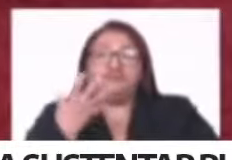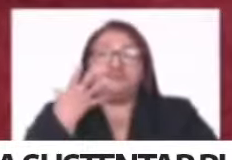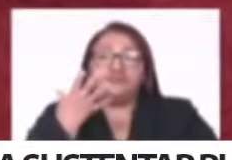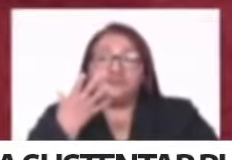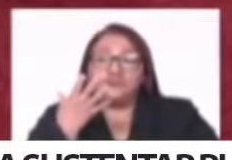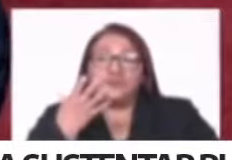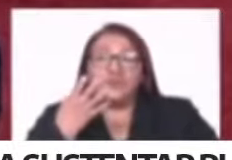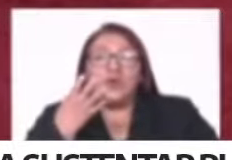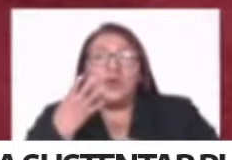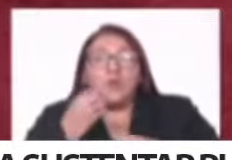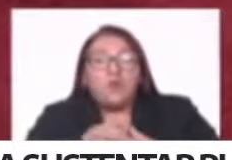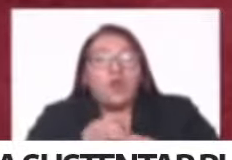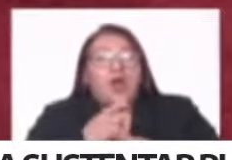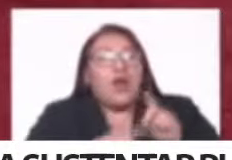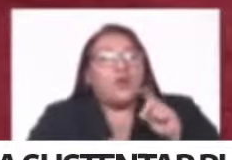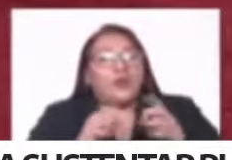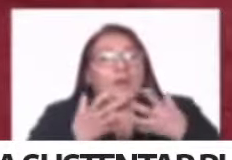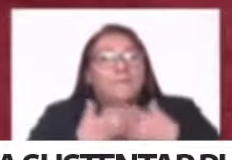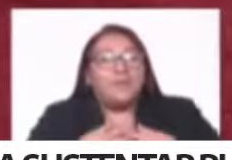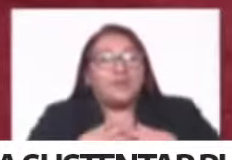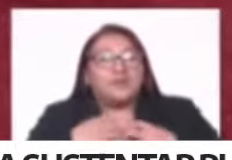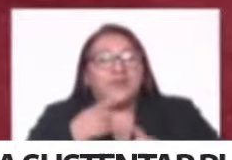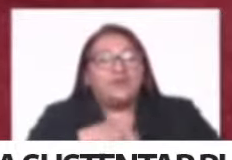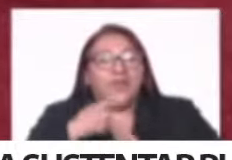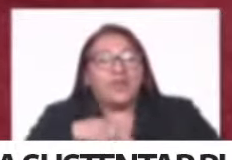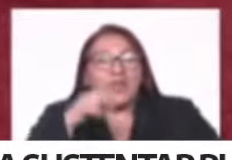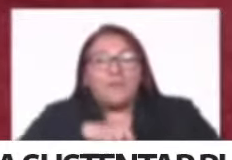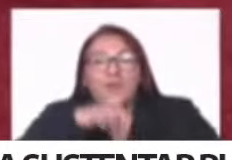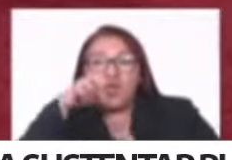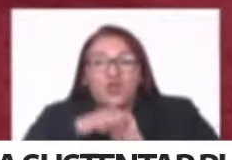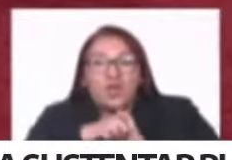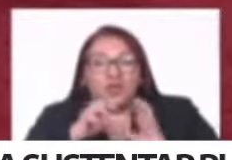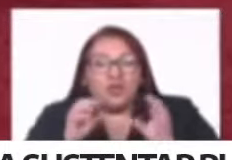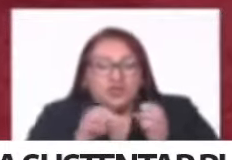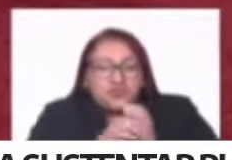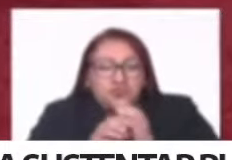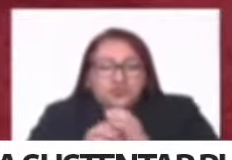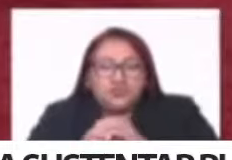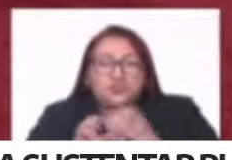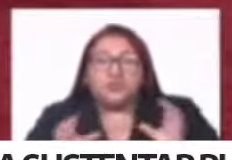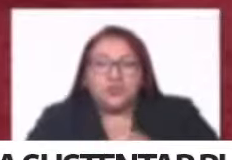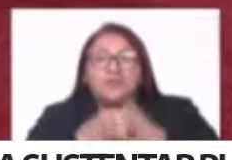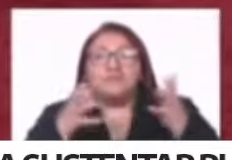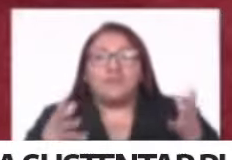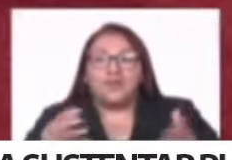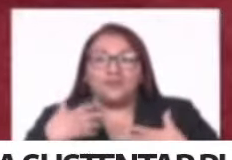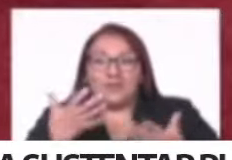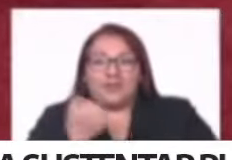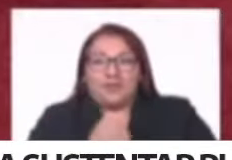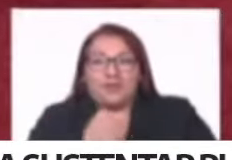destrabe de los grandes, pequeños y medianos proyectos y obras públicas con generación de empleo.